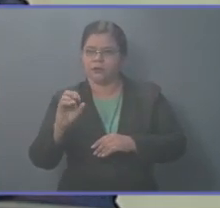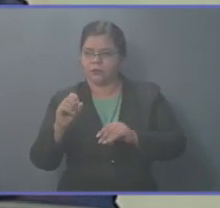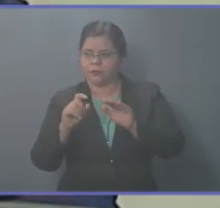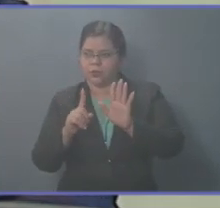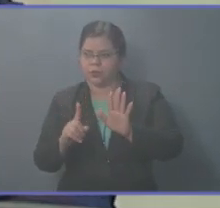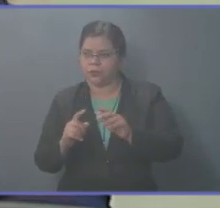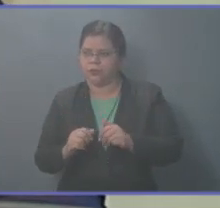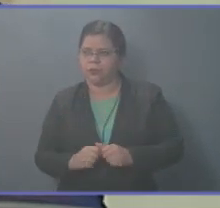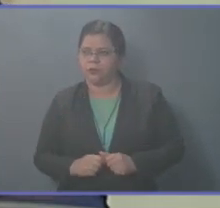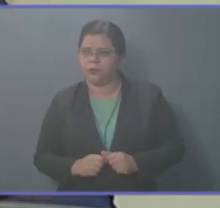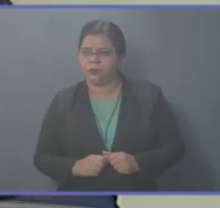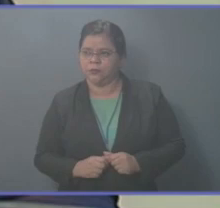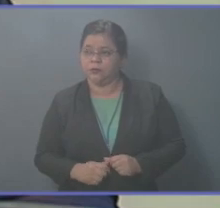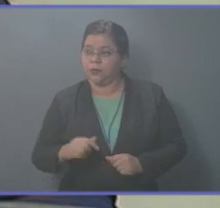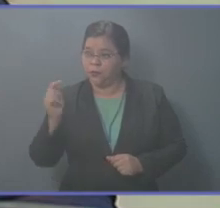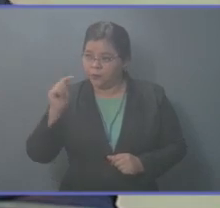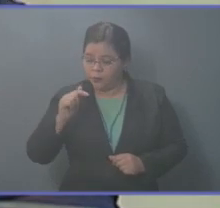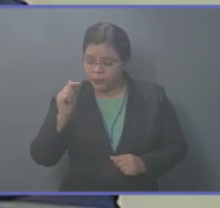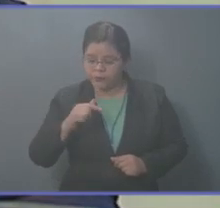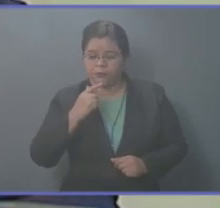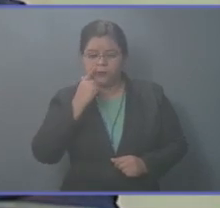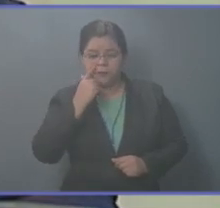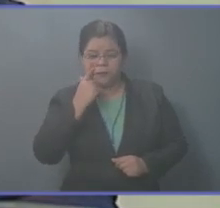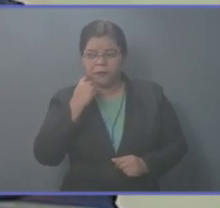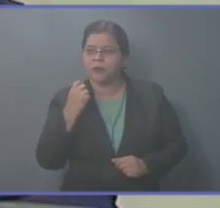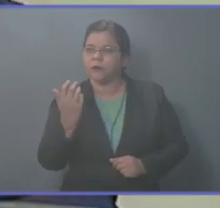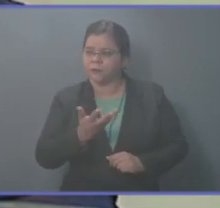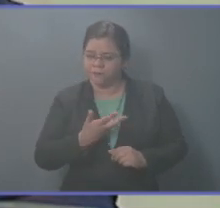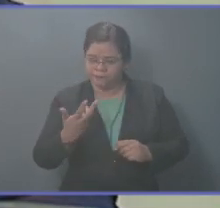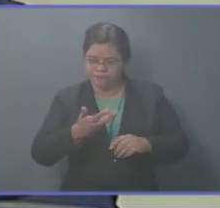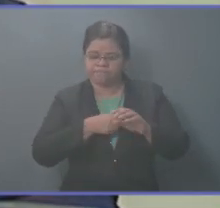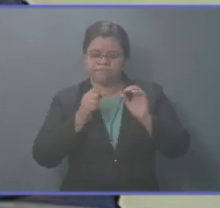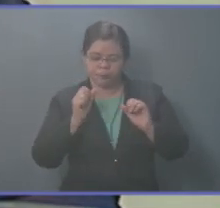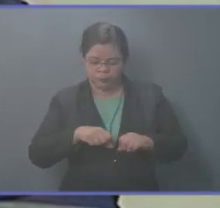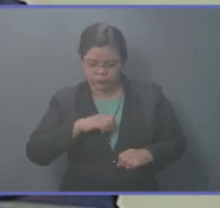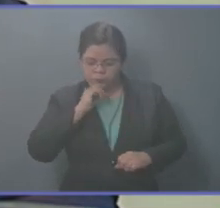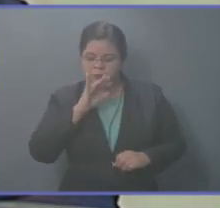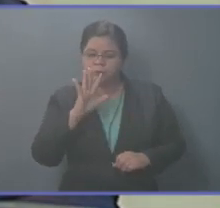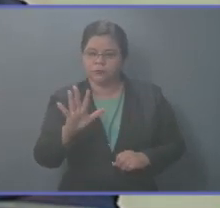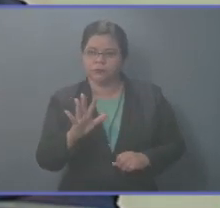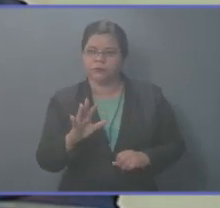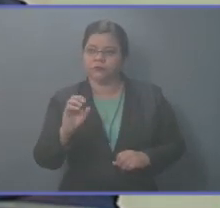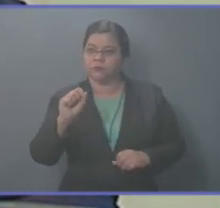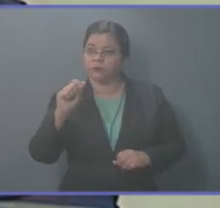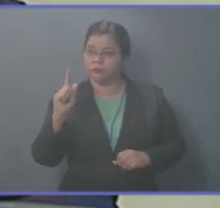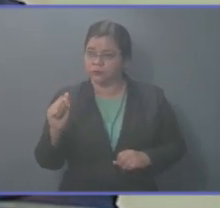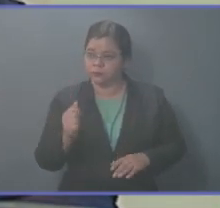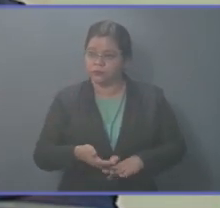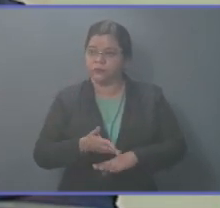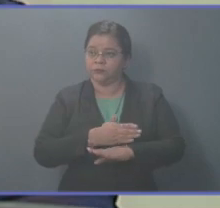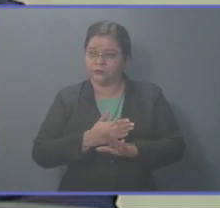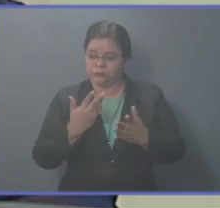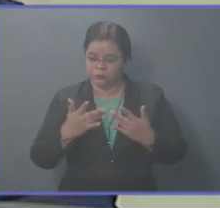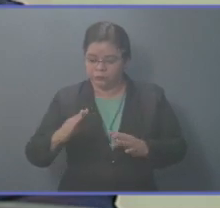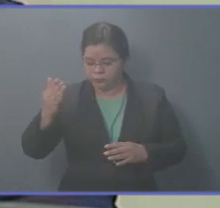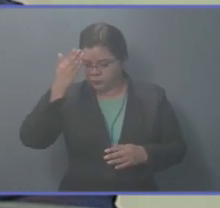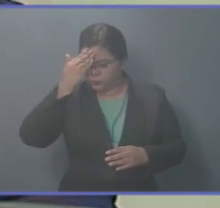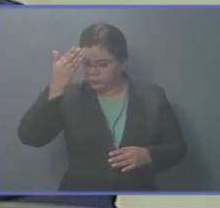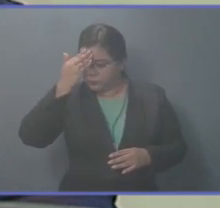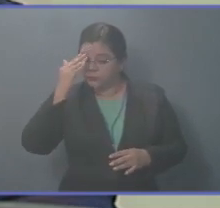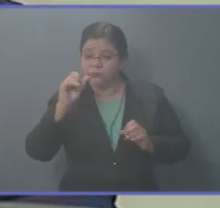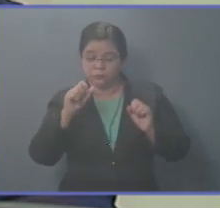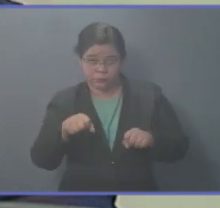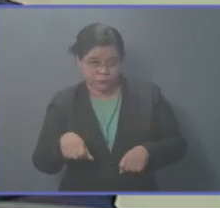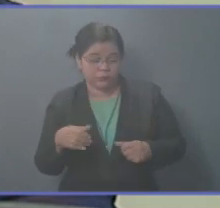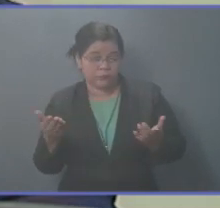19-2016. En este sentido, es pertinente señalar que esta sala ya ha sostenido que la adopción de